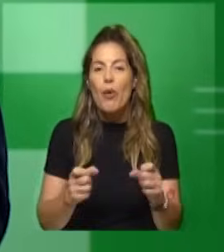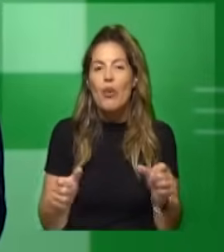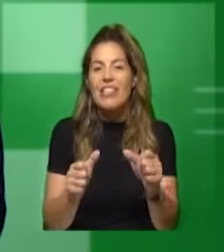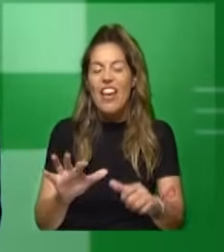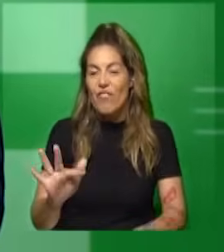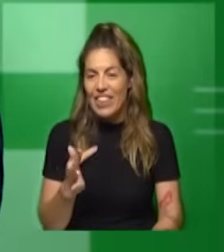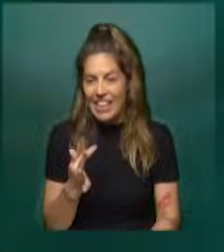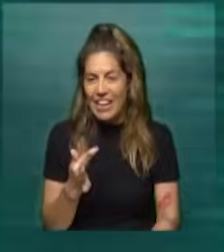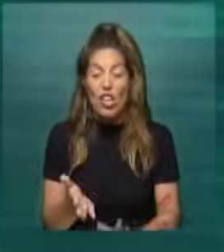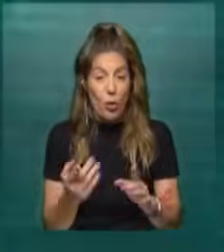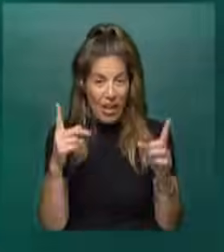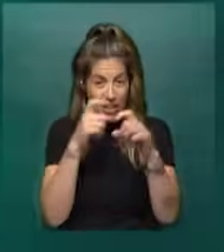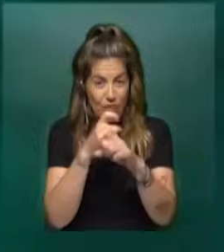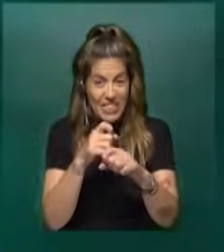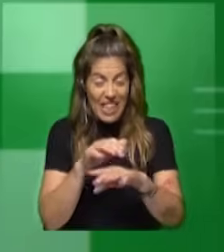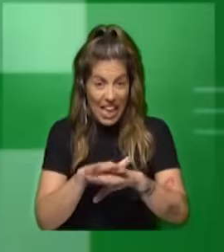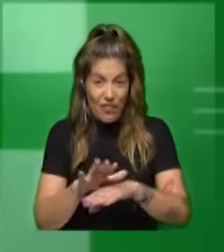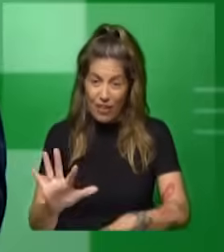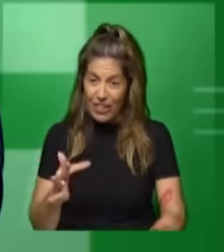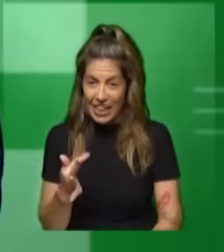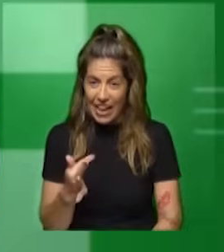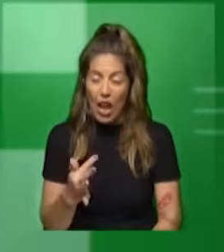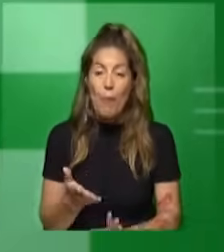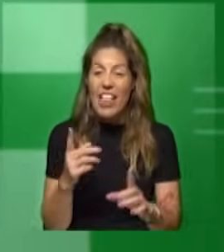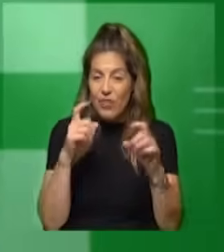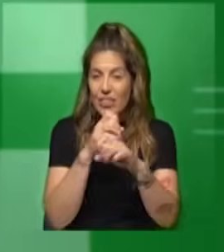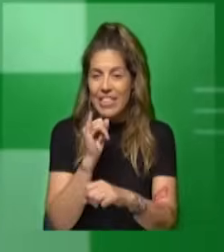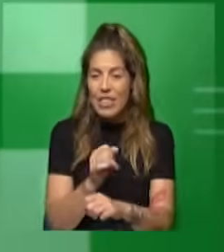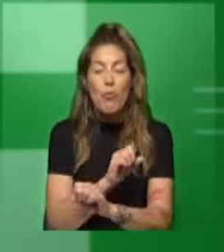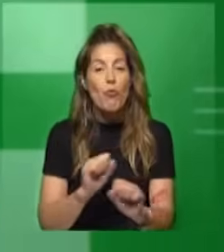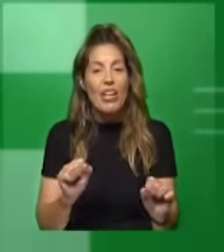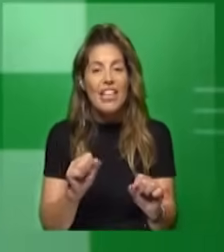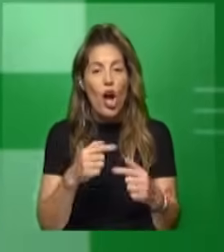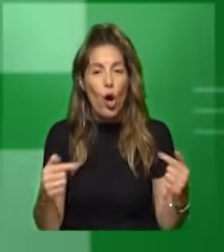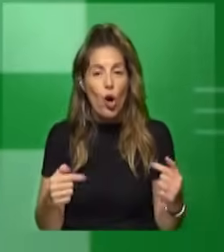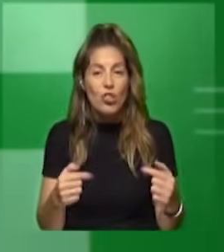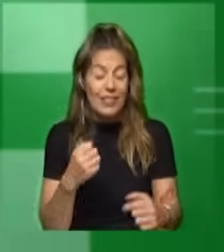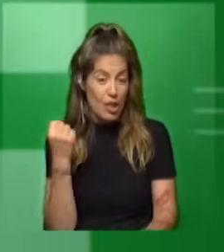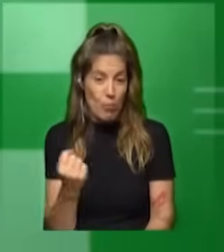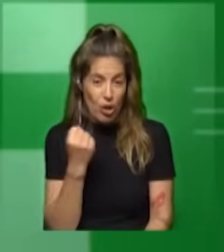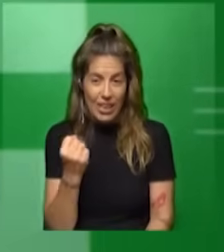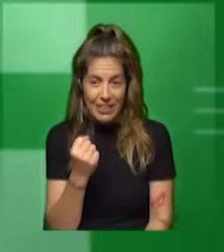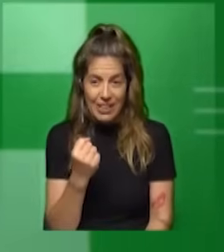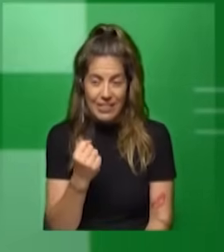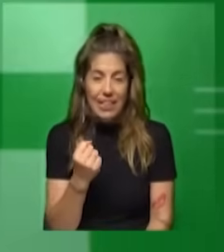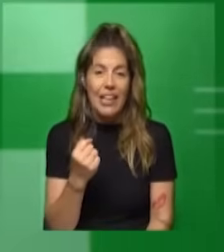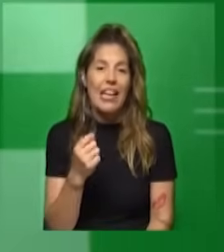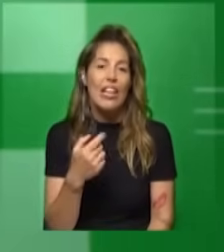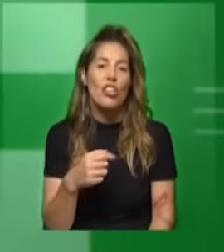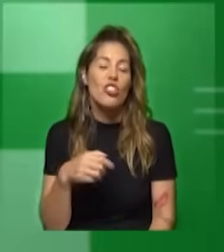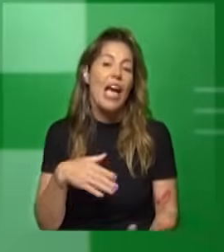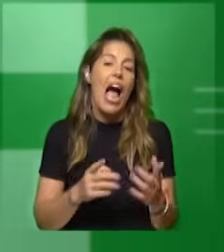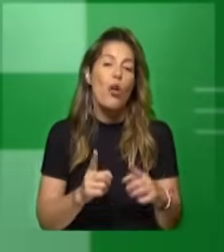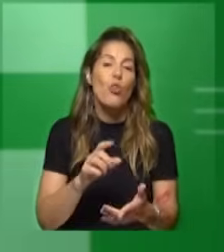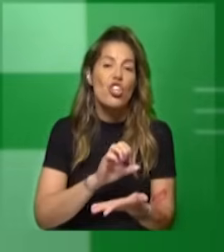nivel federal. Y que son más difíciles a nivel federal. Mucho más difíciles, pero pueden ser cosas bastante significativas. Entonces, en